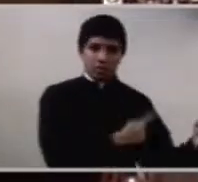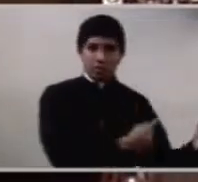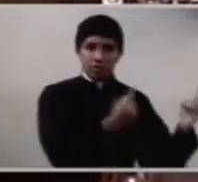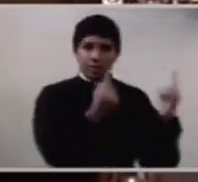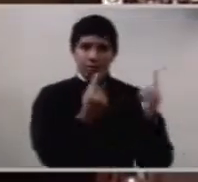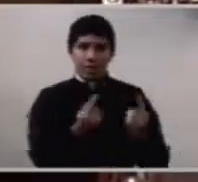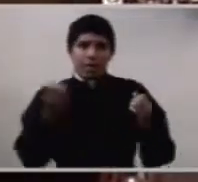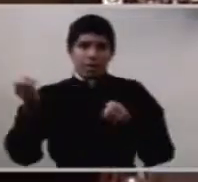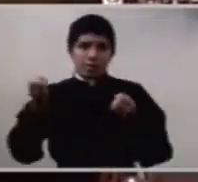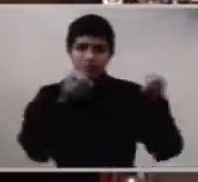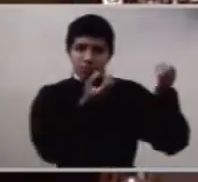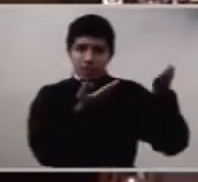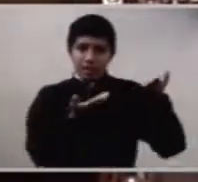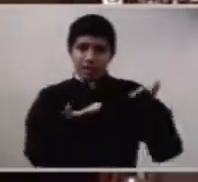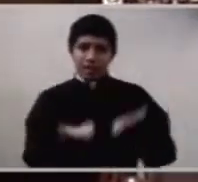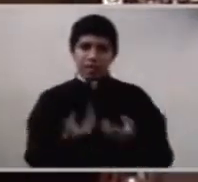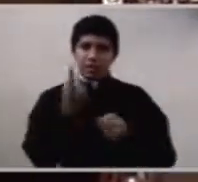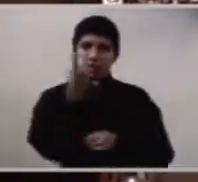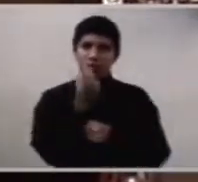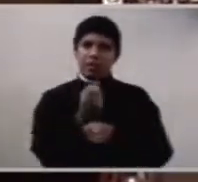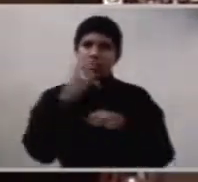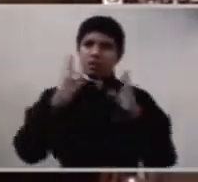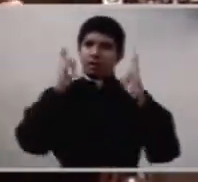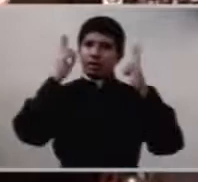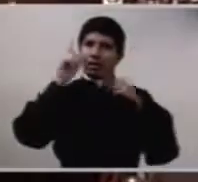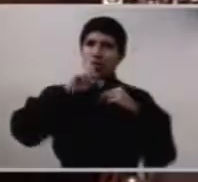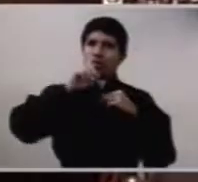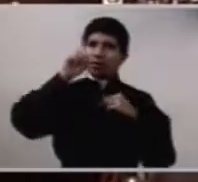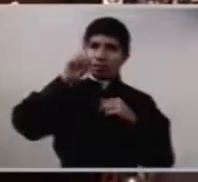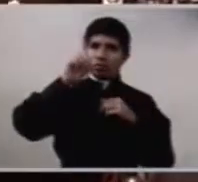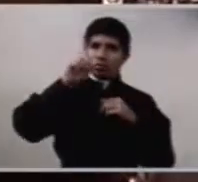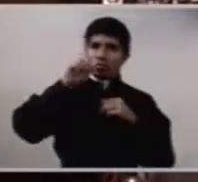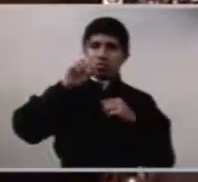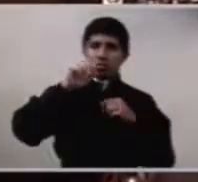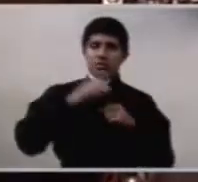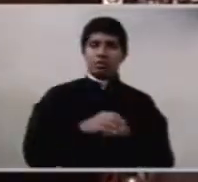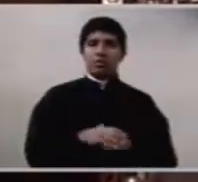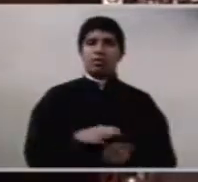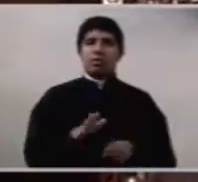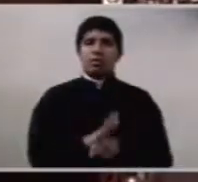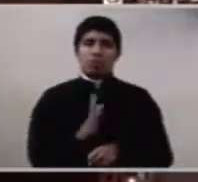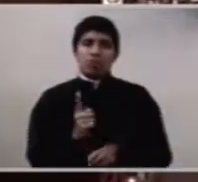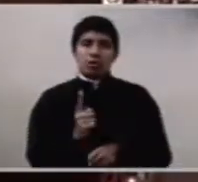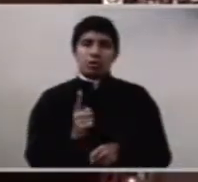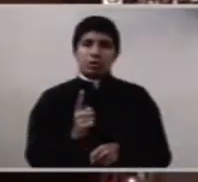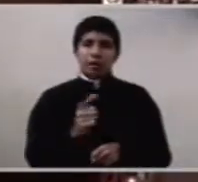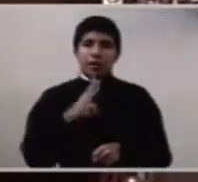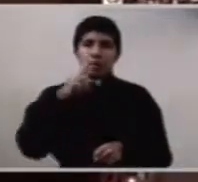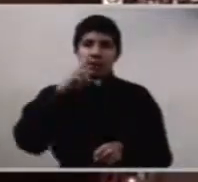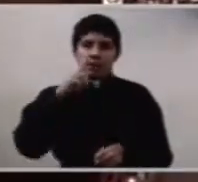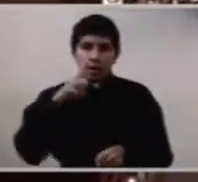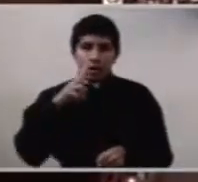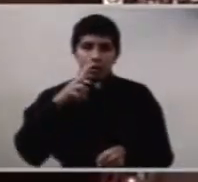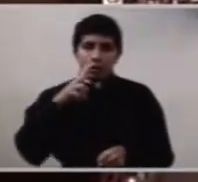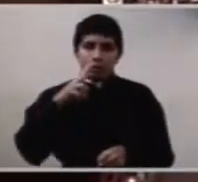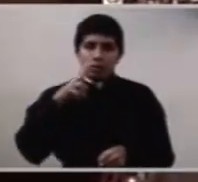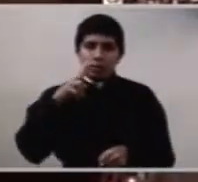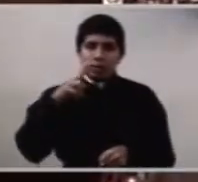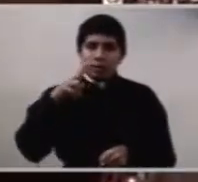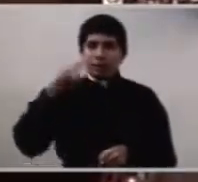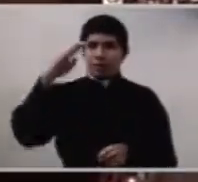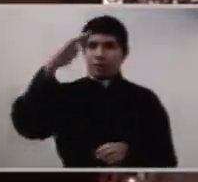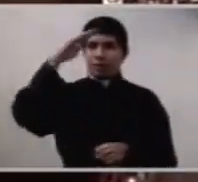de los cielos. ¿Por qué? No por su mala vida, sino porque fueron capaces de